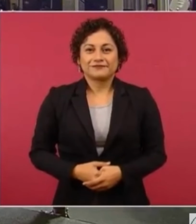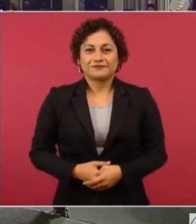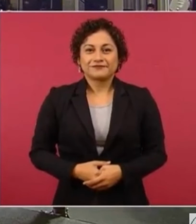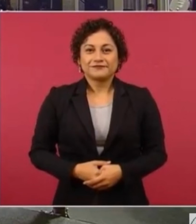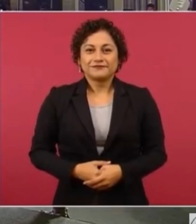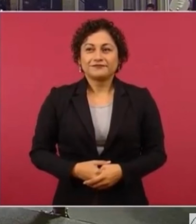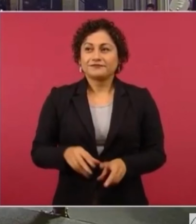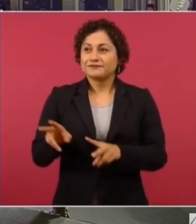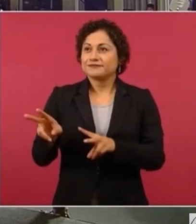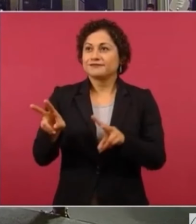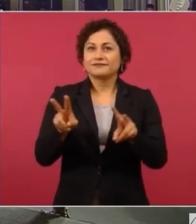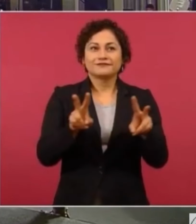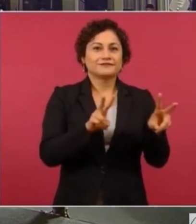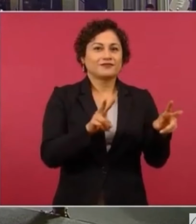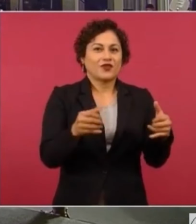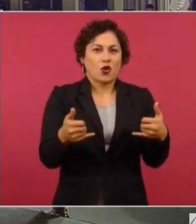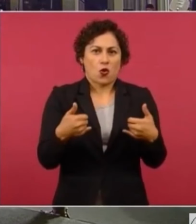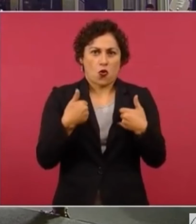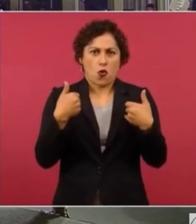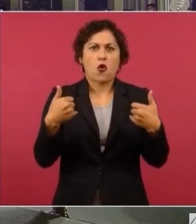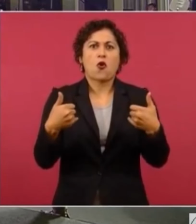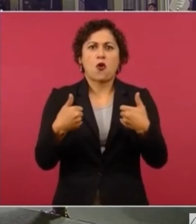la mayoría jóvenes.